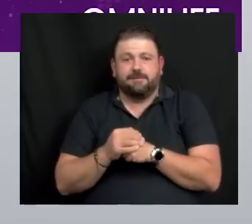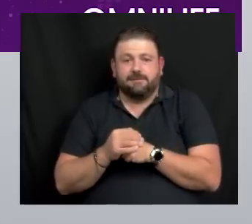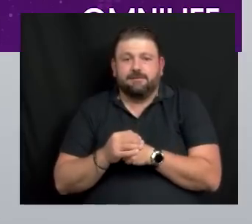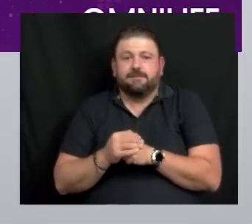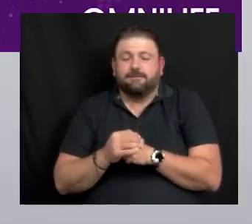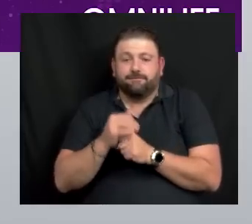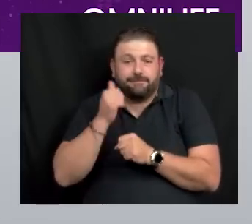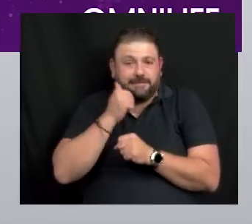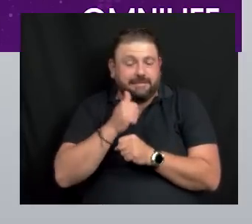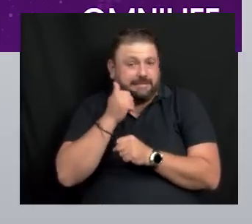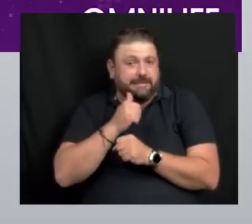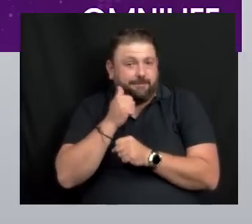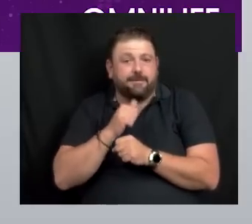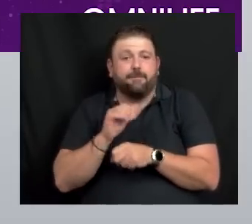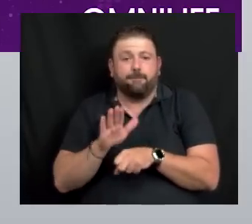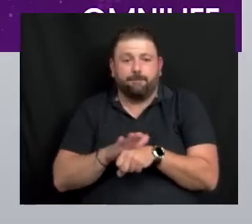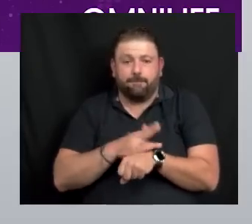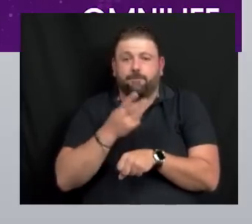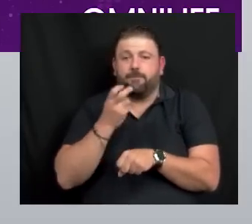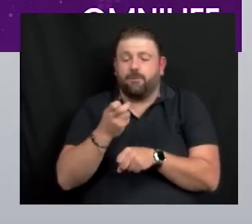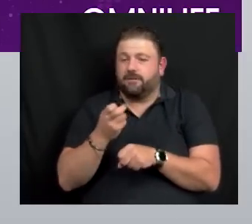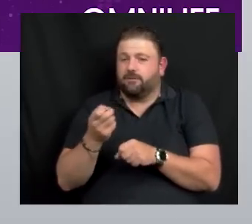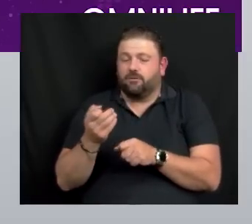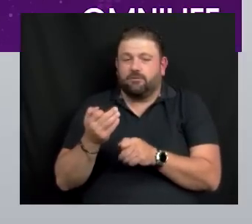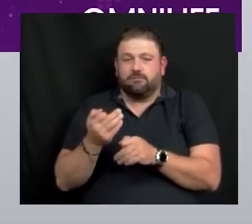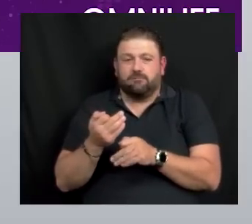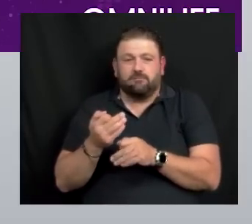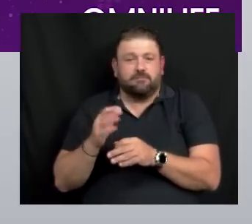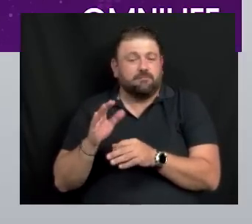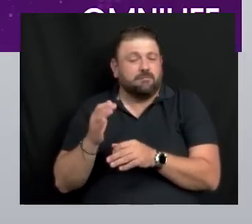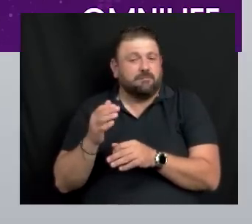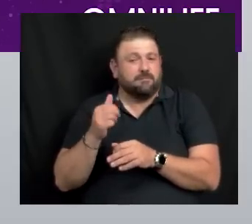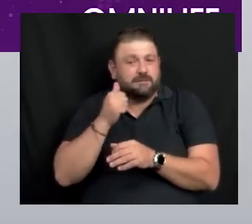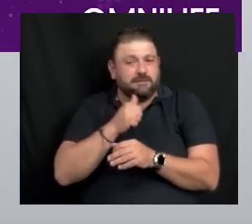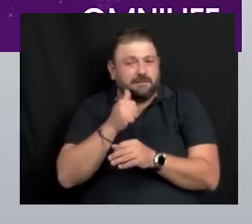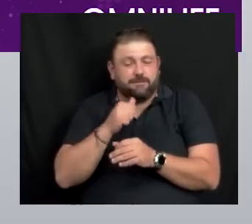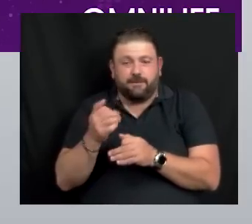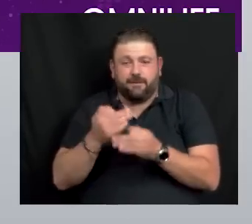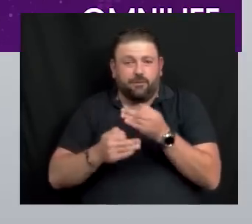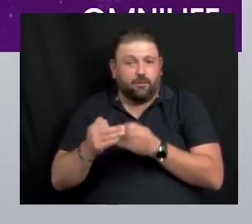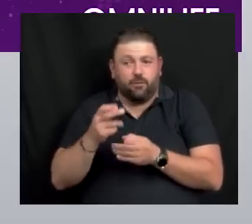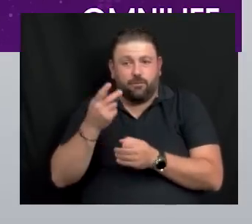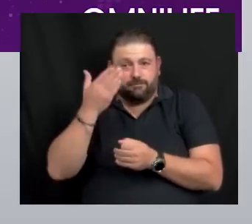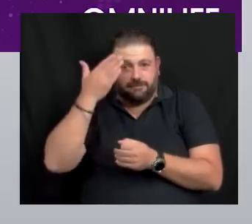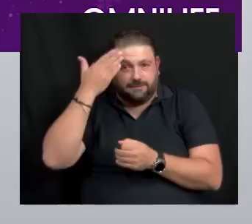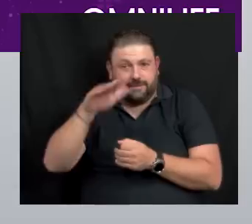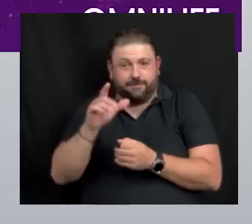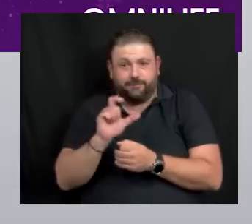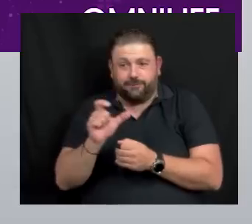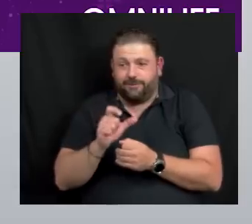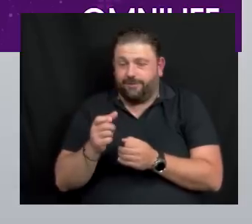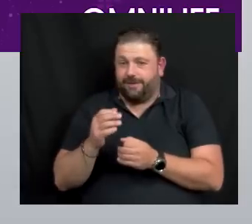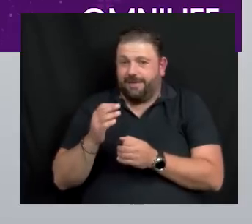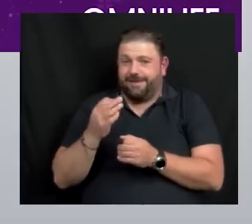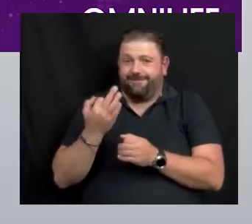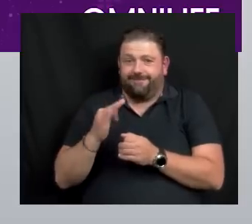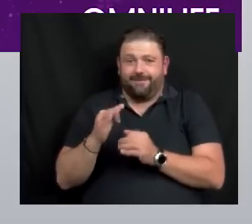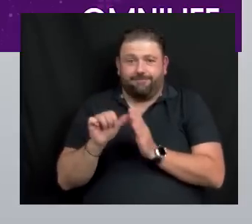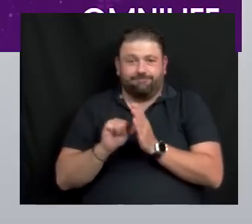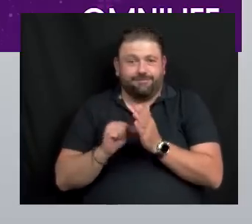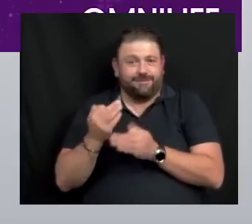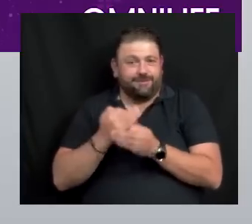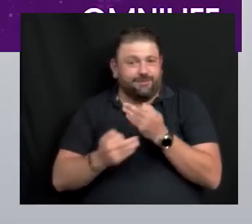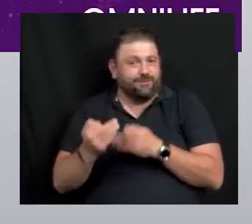Es enero. Ya están próximos a salir a ese maravilloso viaje, esa maravillosa experiencia, pero más